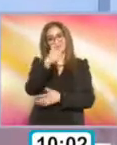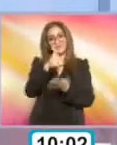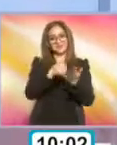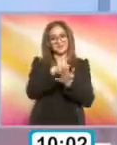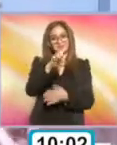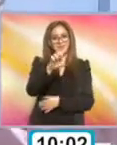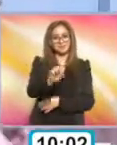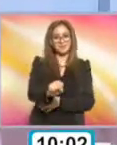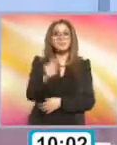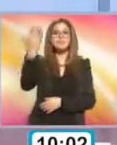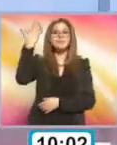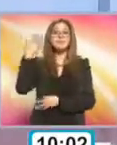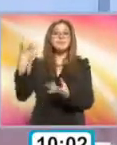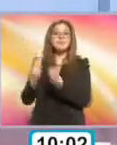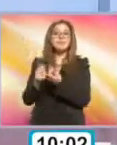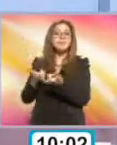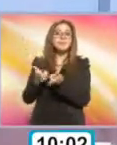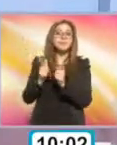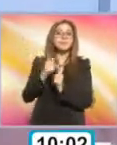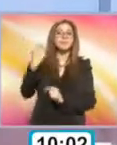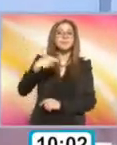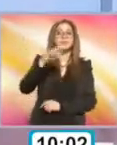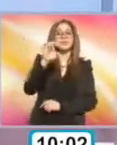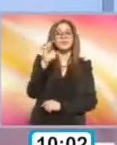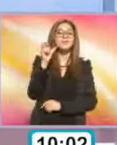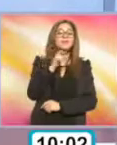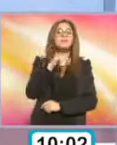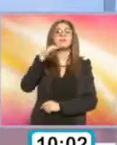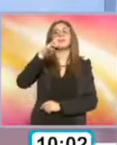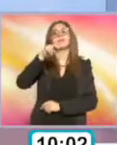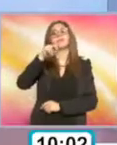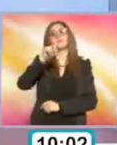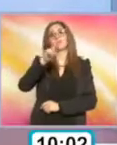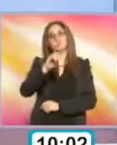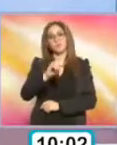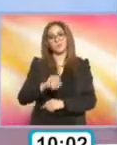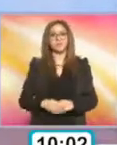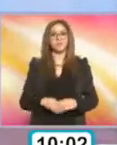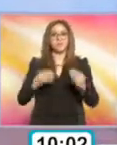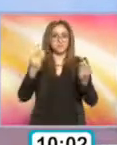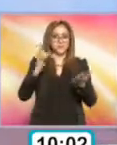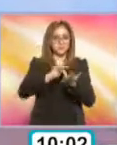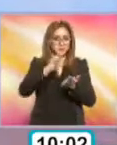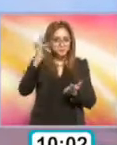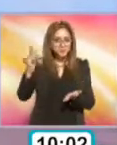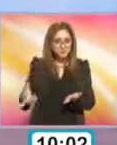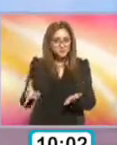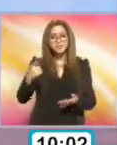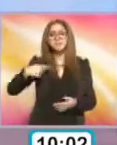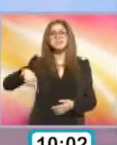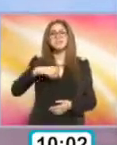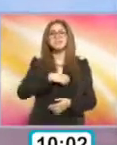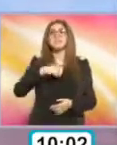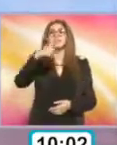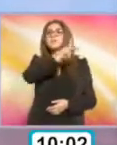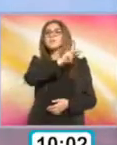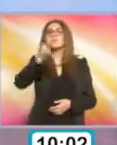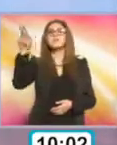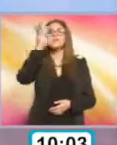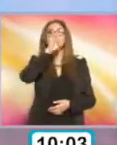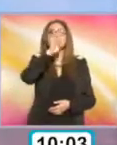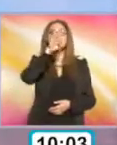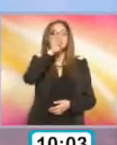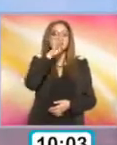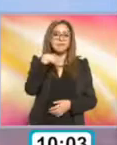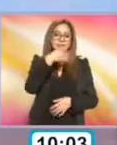Ciudades, ex Menudo, bienvenido. ¿Cómo estás? Muchas Un gracias placer, por estar gracias con por nosotros. Gracias por tenerlo por aquí. De verdad, tenerte. Y un regalo para todas las mamás de